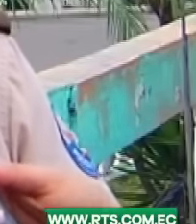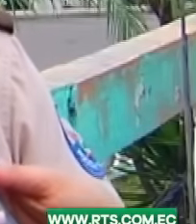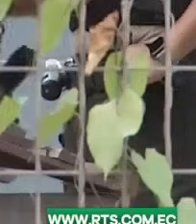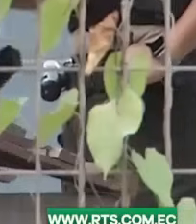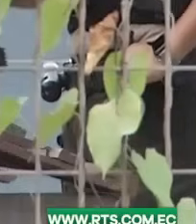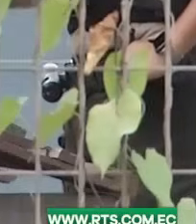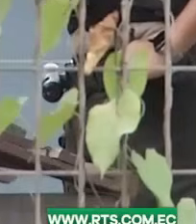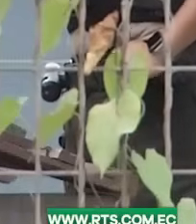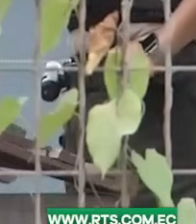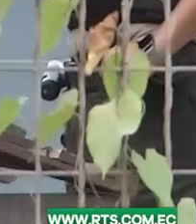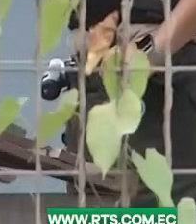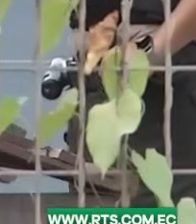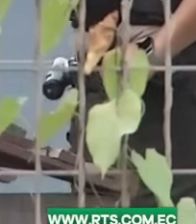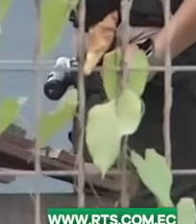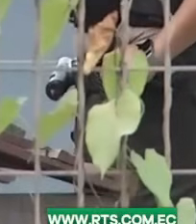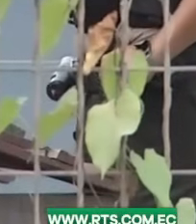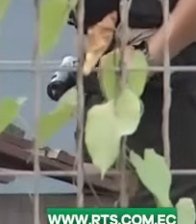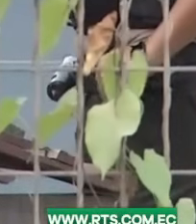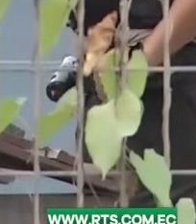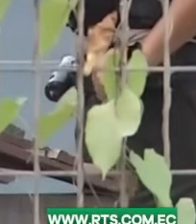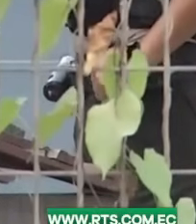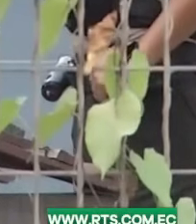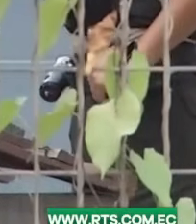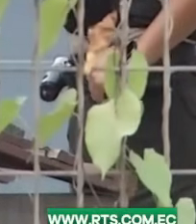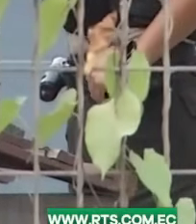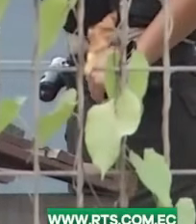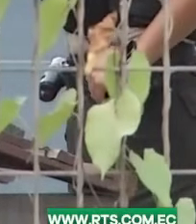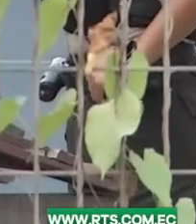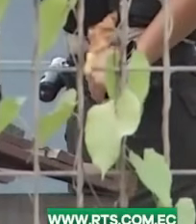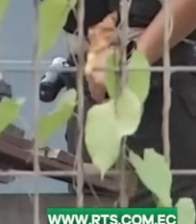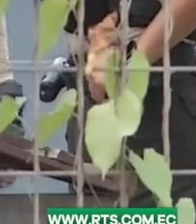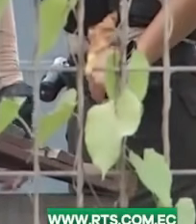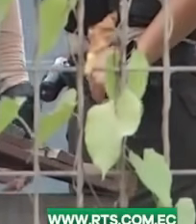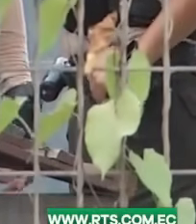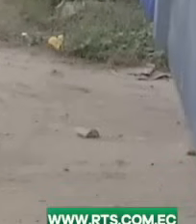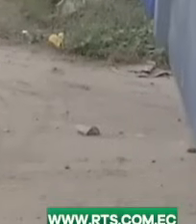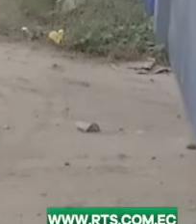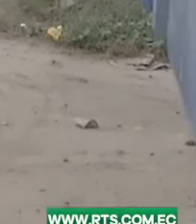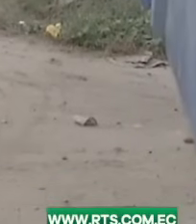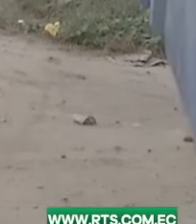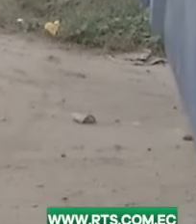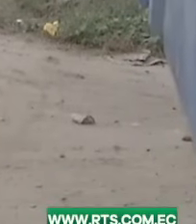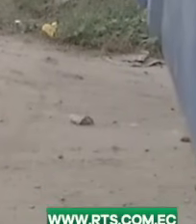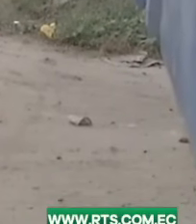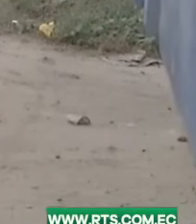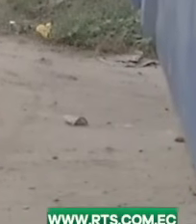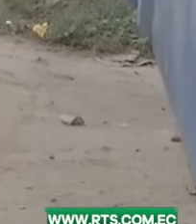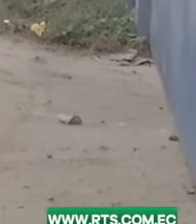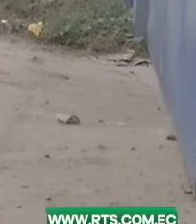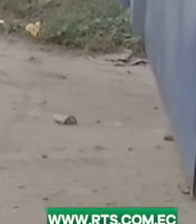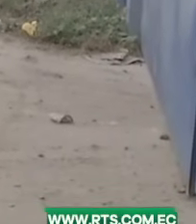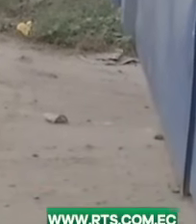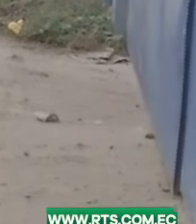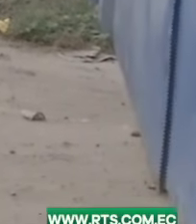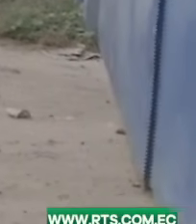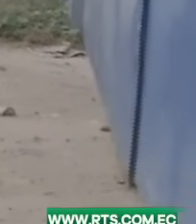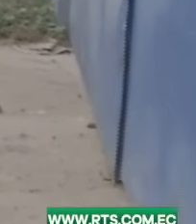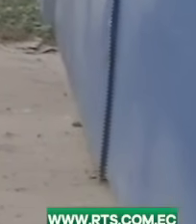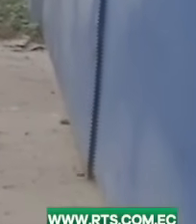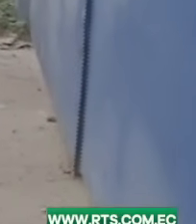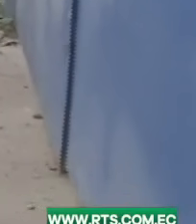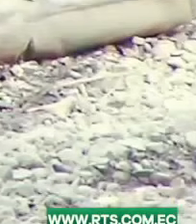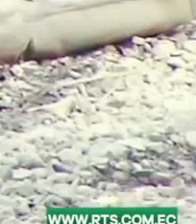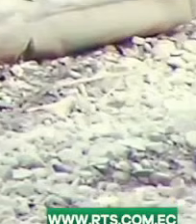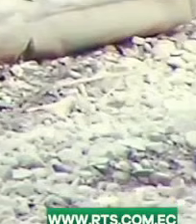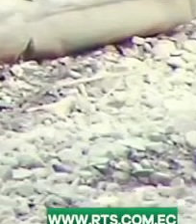ciudadanía. Aquí la Policía Nacional levantó indicios y verificó cámaras de vigilancia. En uno de los puntos donde pretendían marcar el